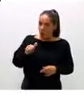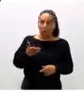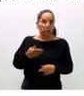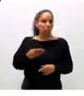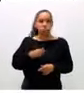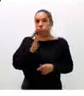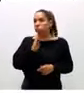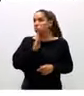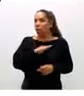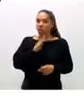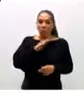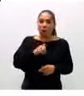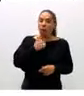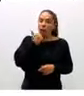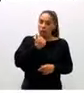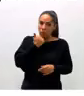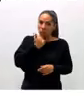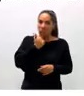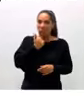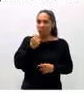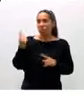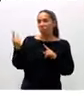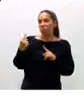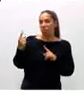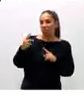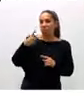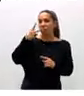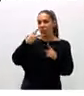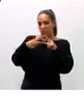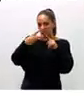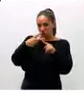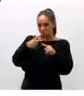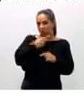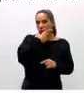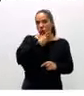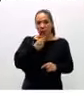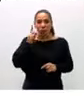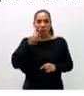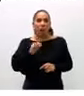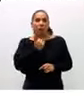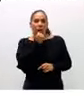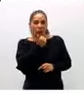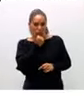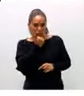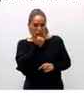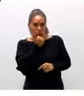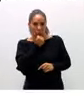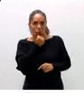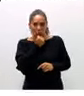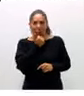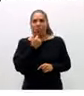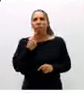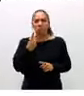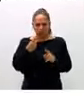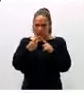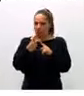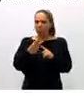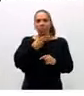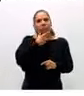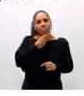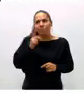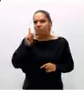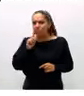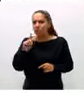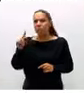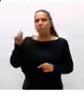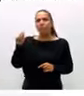varios momentos de tensión entre Rosa y Esquivel. Ambos son buenos estudiantes y quieren usar la misma